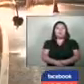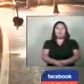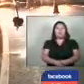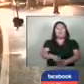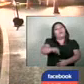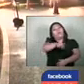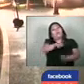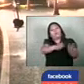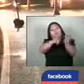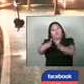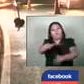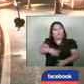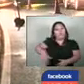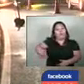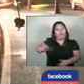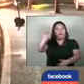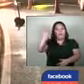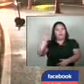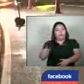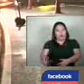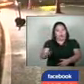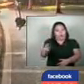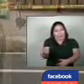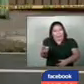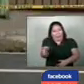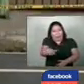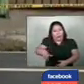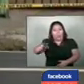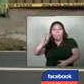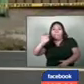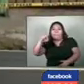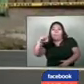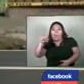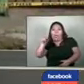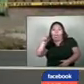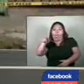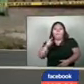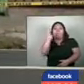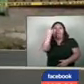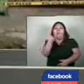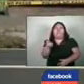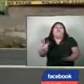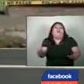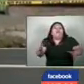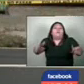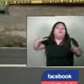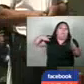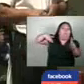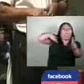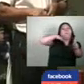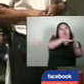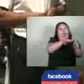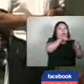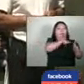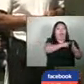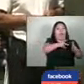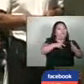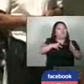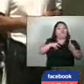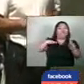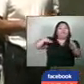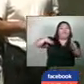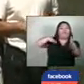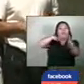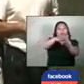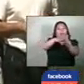Mientras que en el Boulevard Venezuela, en las cercanías del barrio La Vega, un hombre murió tras ser atropellado por un vehículo cuando intentó cruzar la calle.